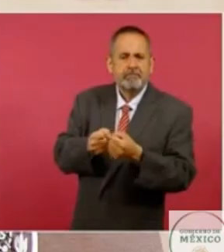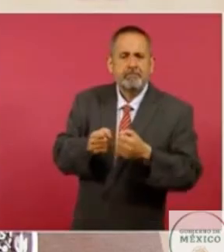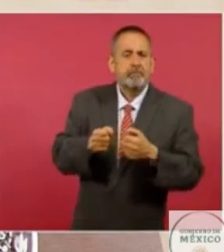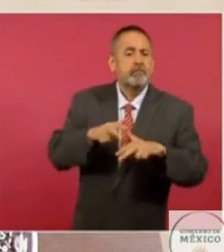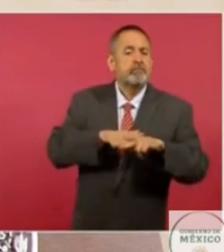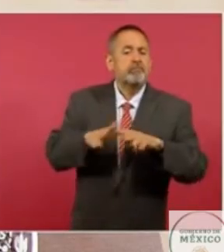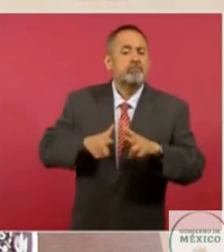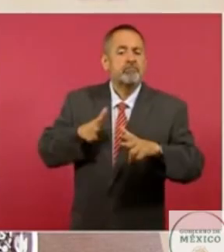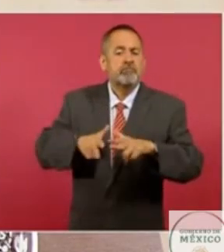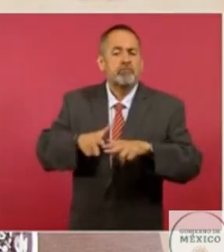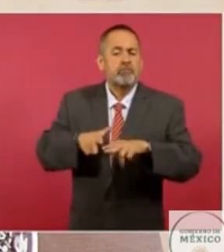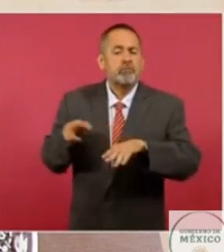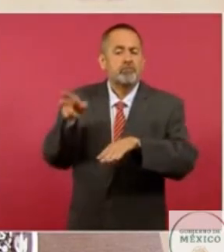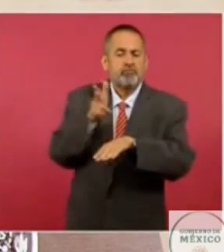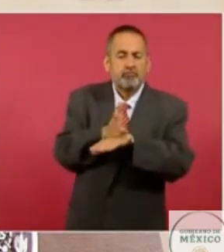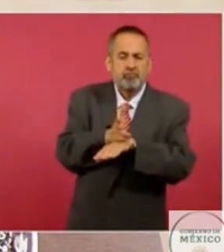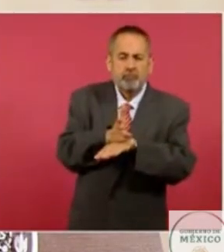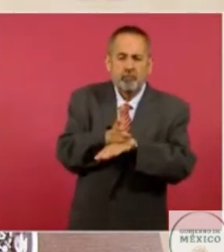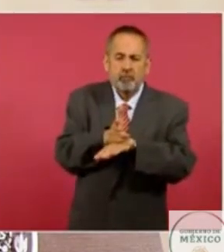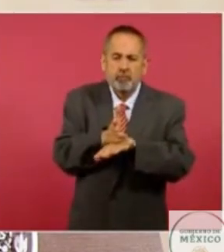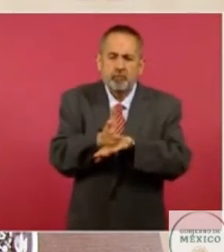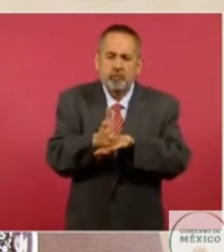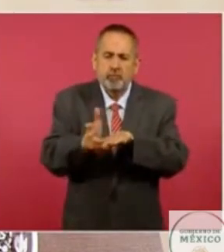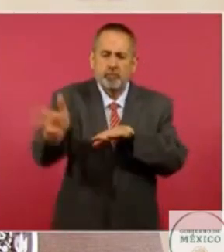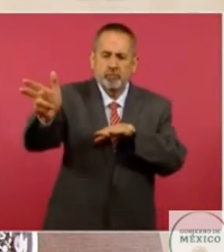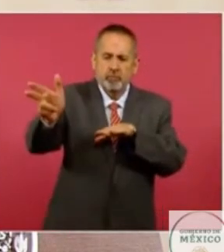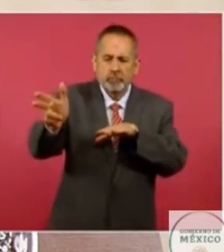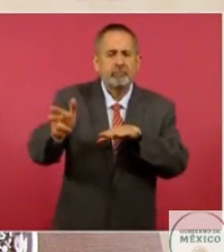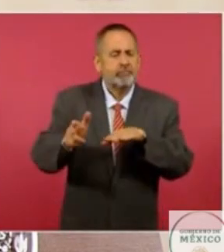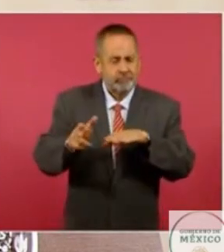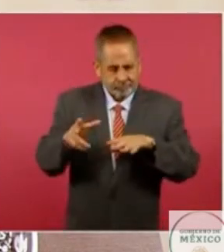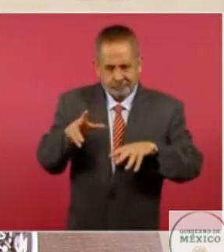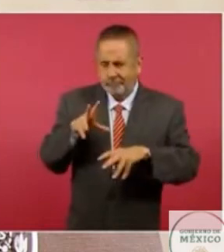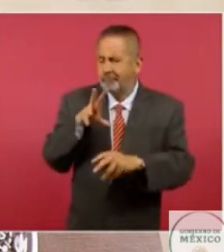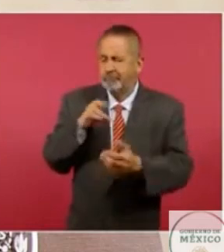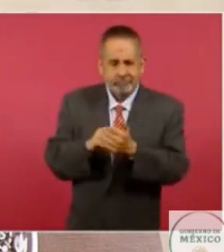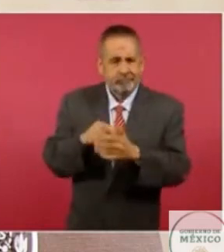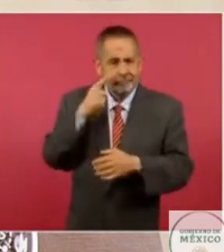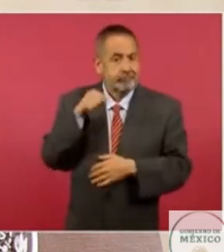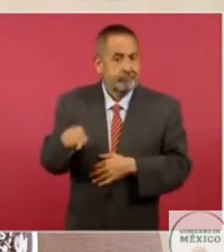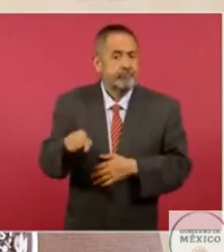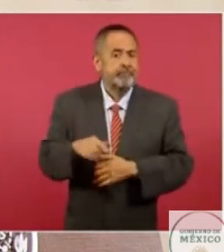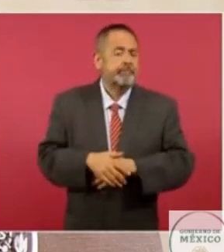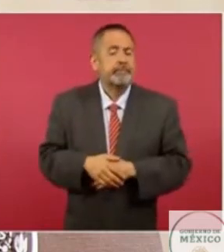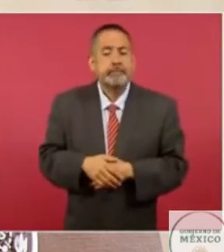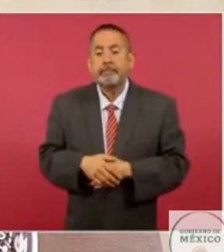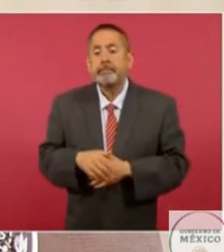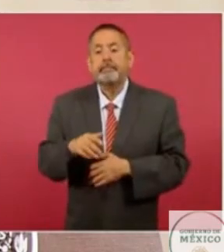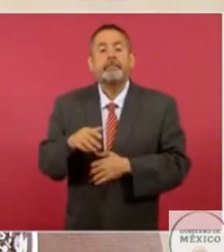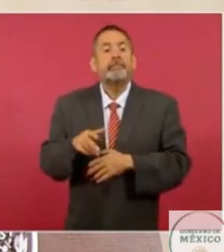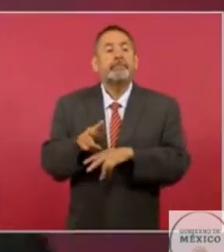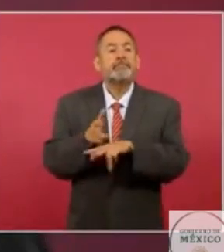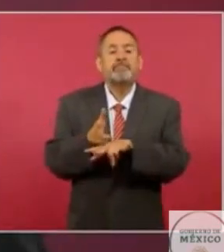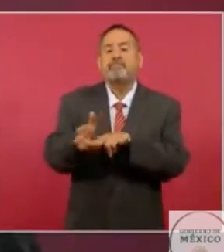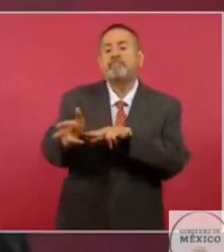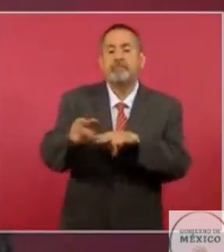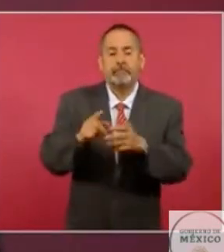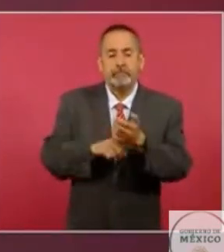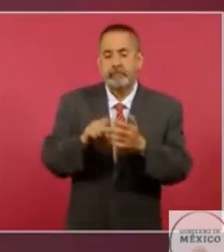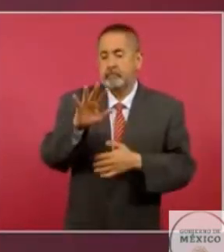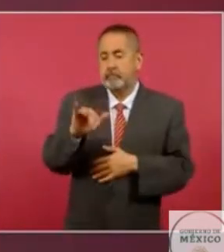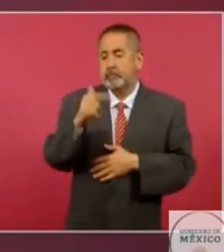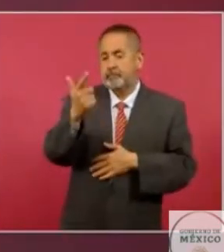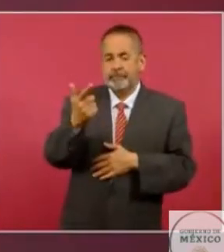desplazamiento sobre las vías férreas. Estas 53 obras se dividen en siete